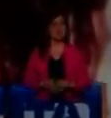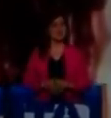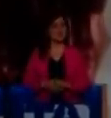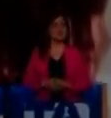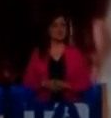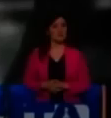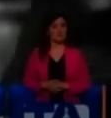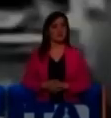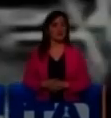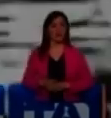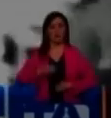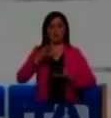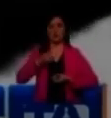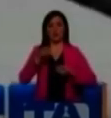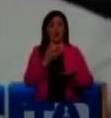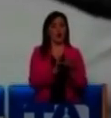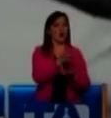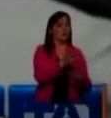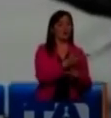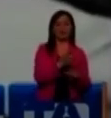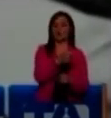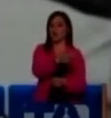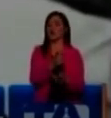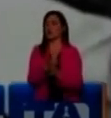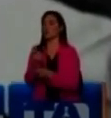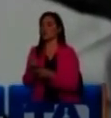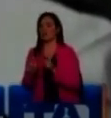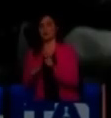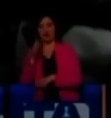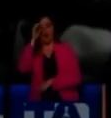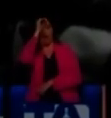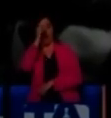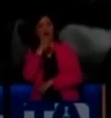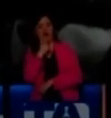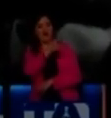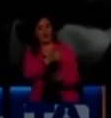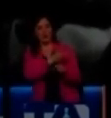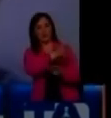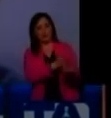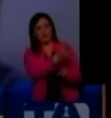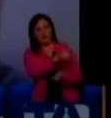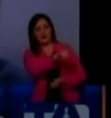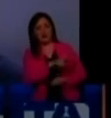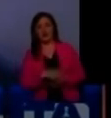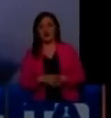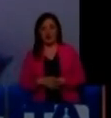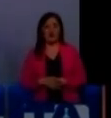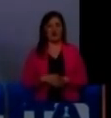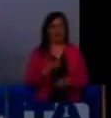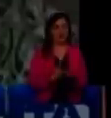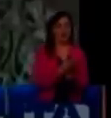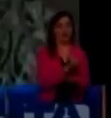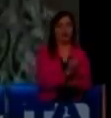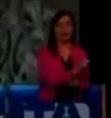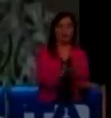mala información, creo yo, el que no sabía ya sabe. Entonces es importante. Nosotros seguimos acá en la lucha y esperamos